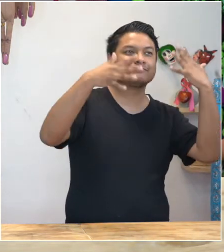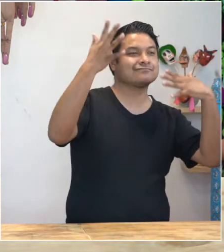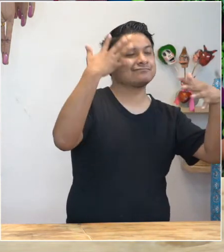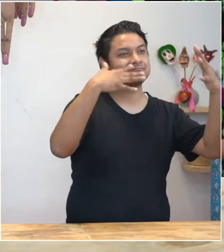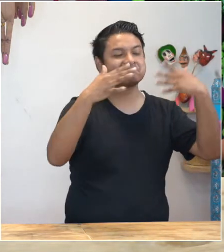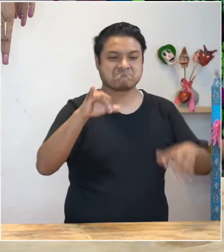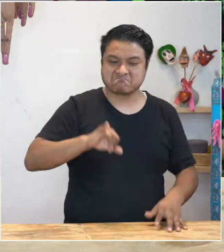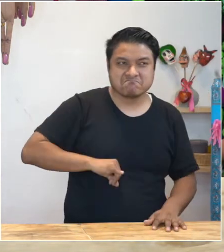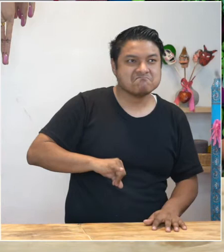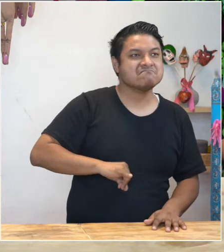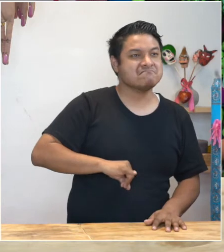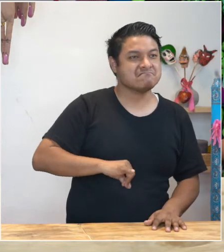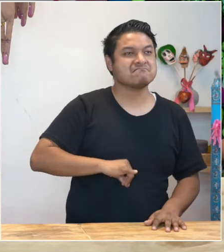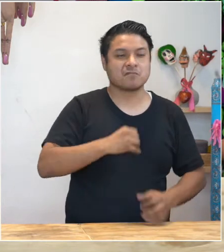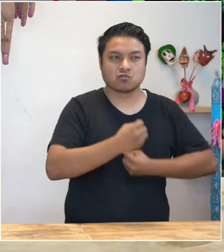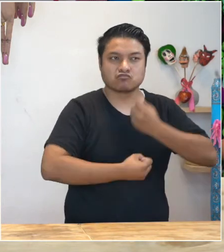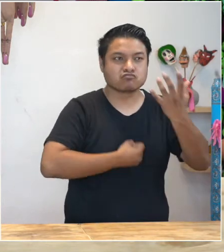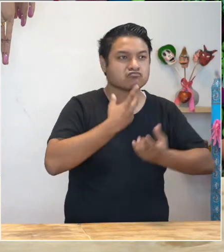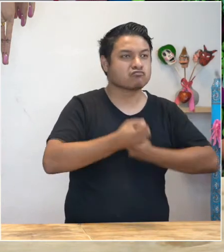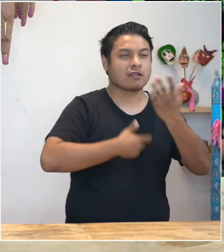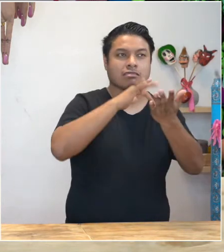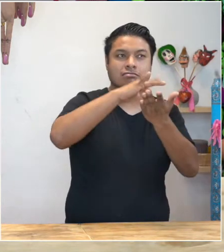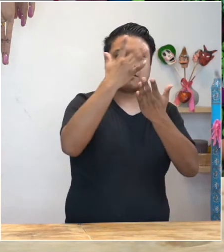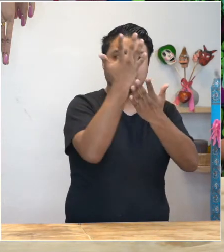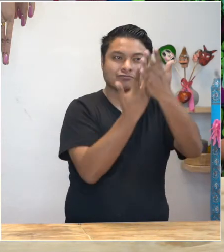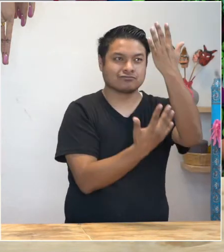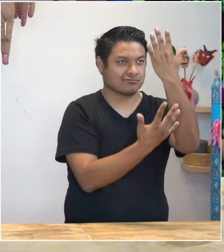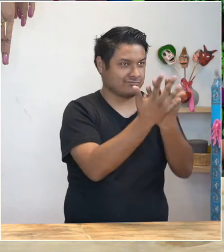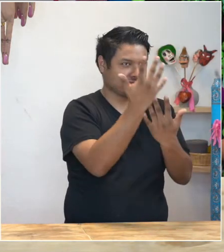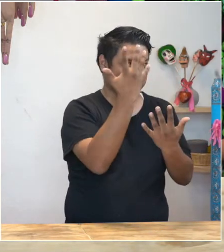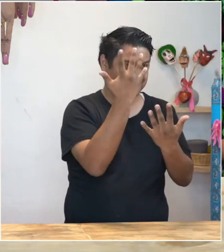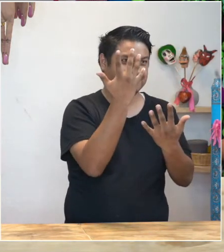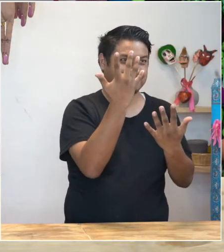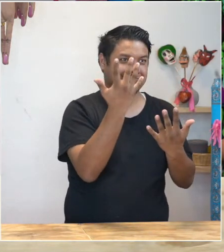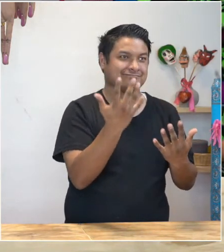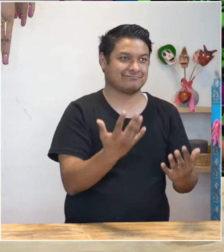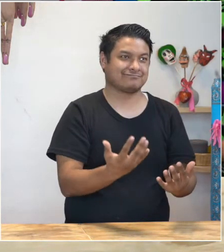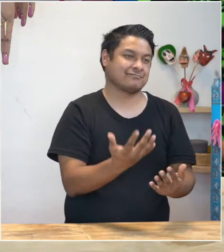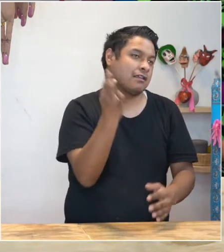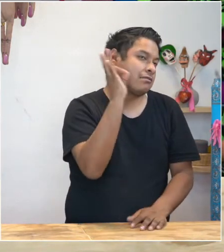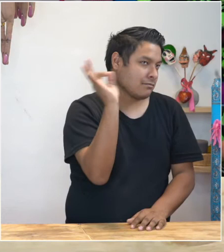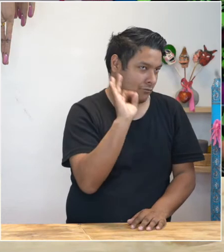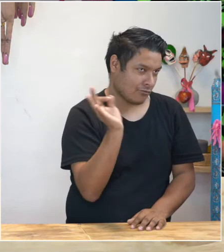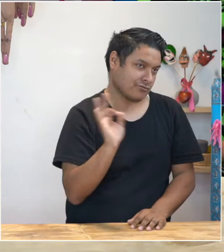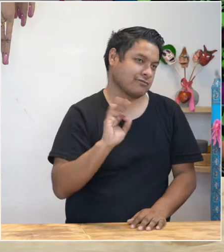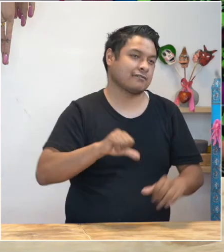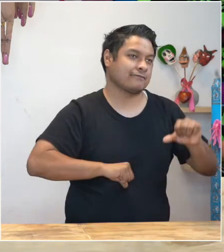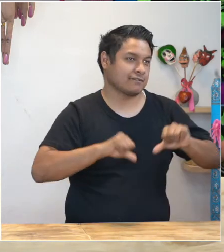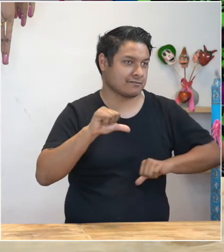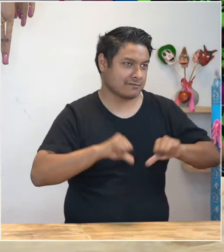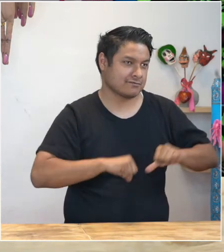en realidad tuvieron gran impacto para la comunidad con discapacidad auditiva. ¿Cómo